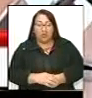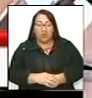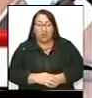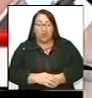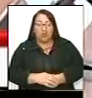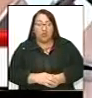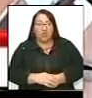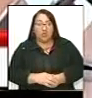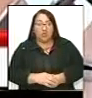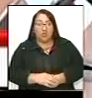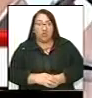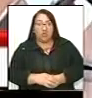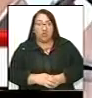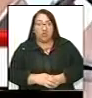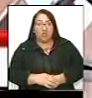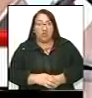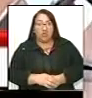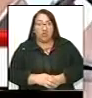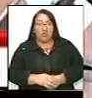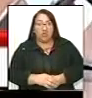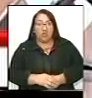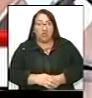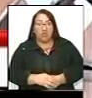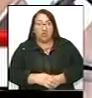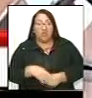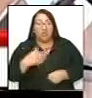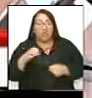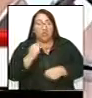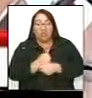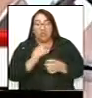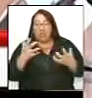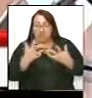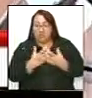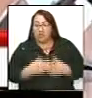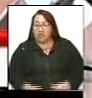lograr digamos que los trabajos sean articulados